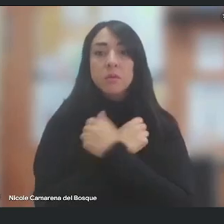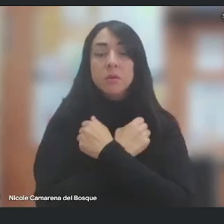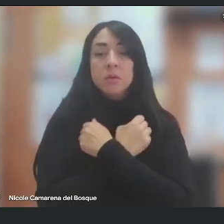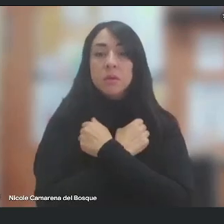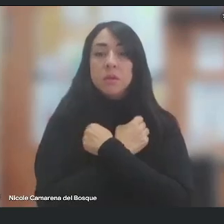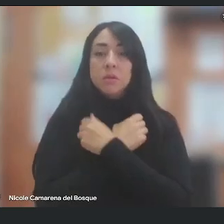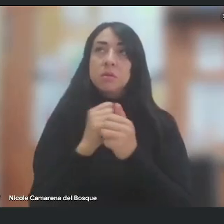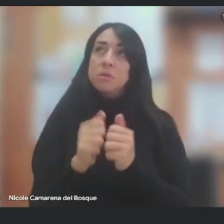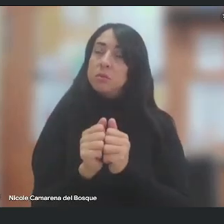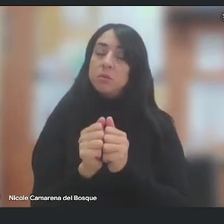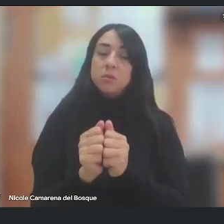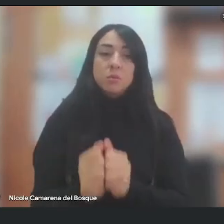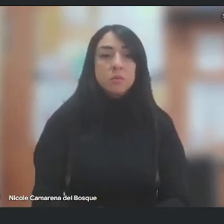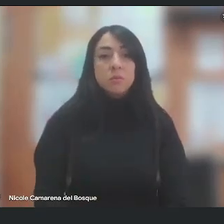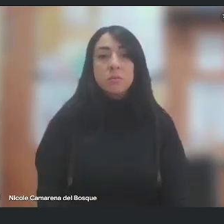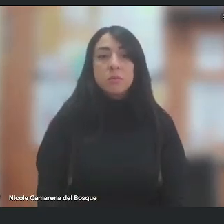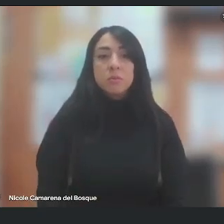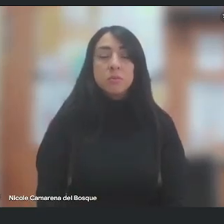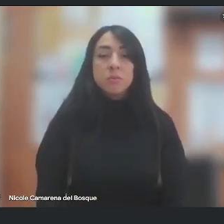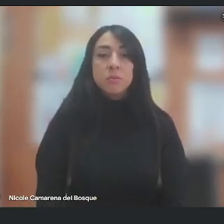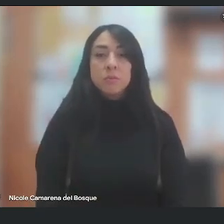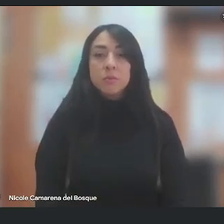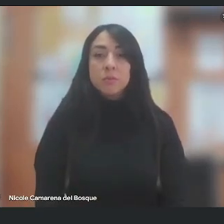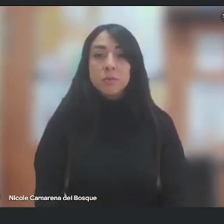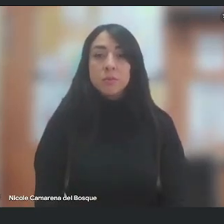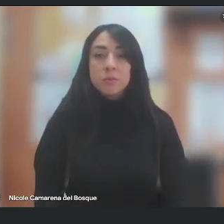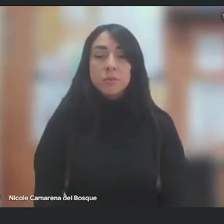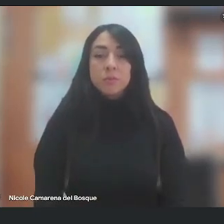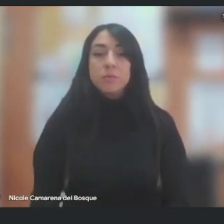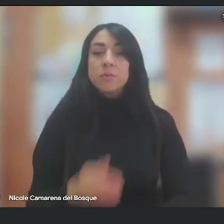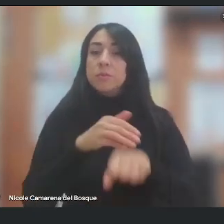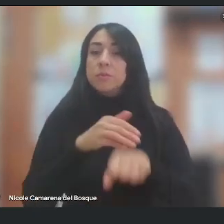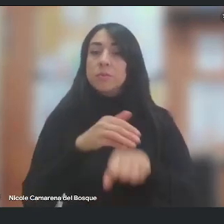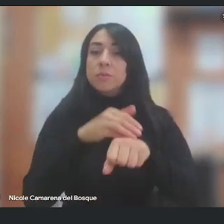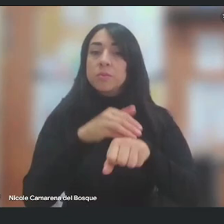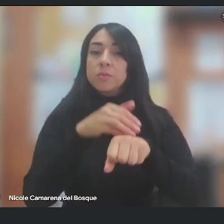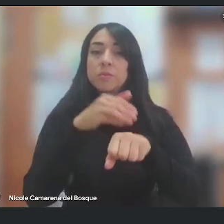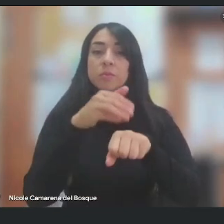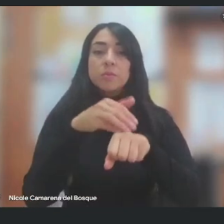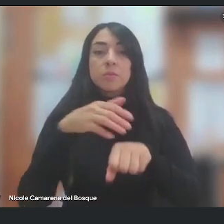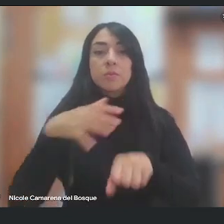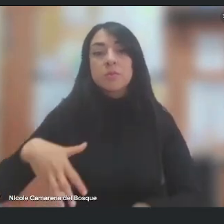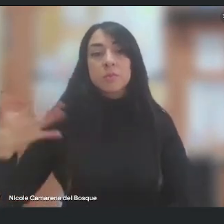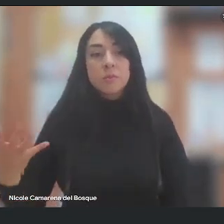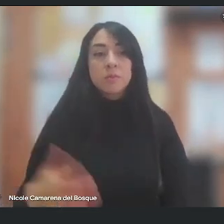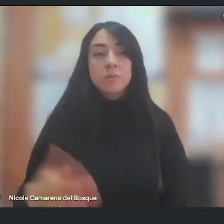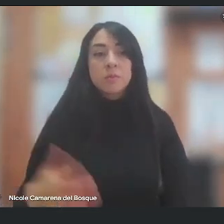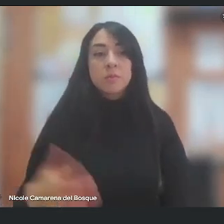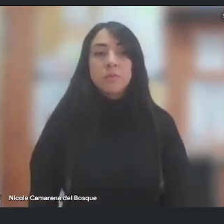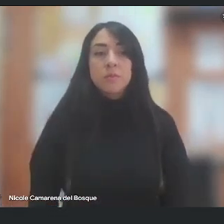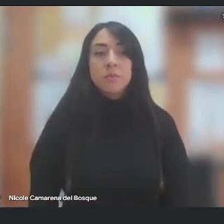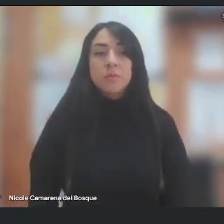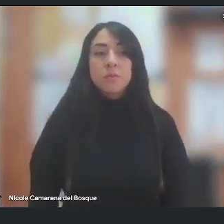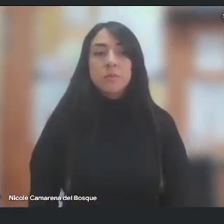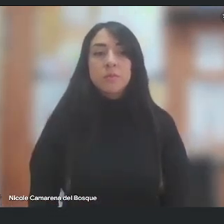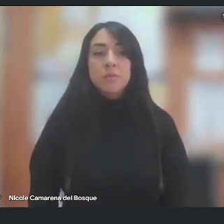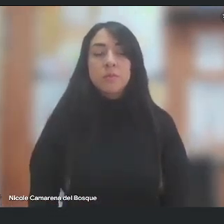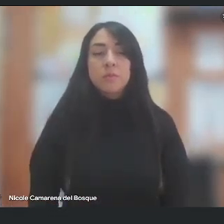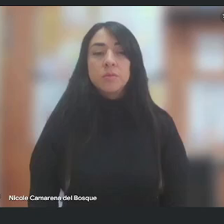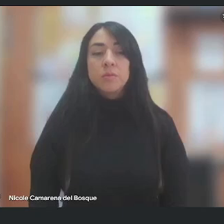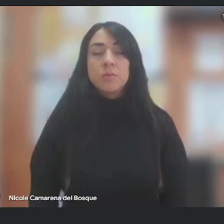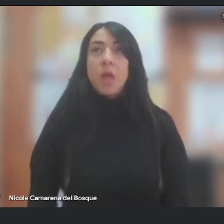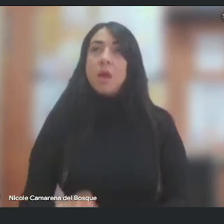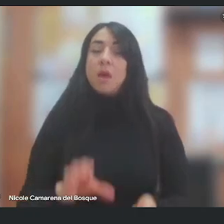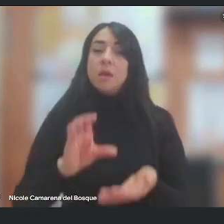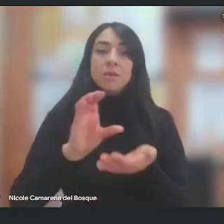Mito número 10. No tienen capacidad para captar el abuso del que pueden ser objetos. Entonces, la realidad es